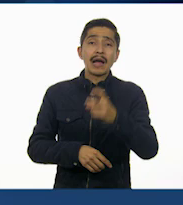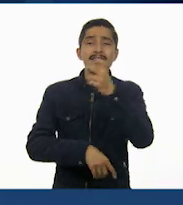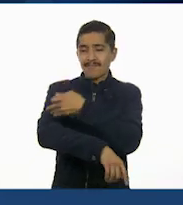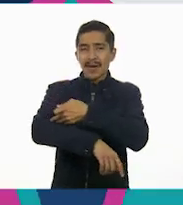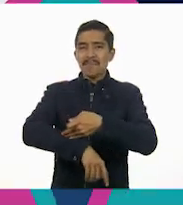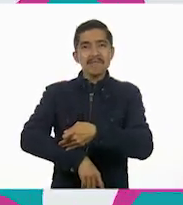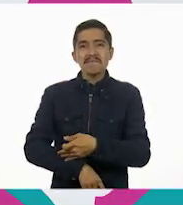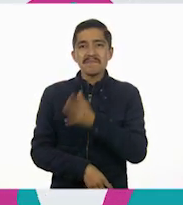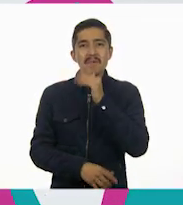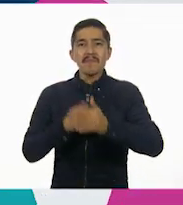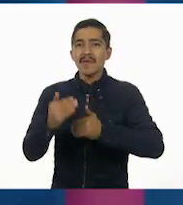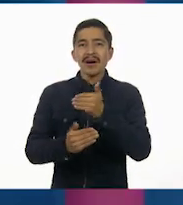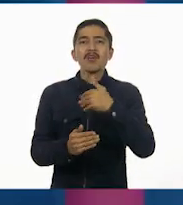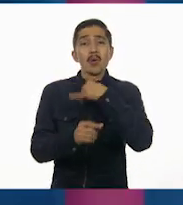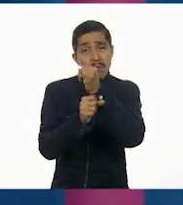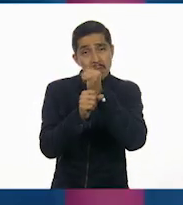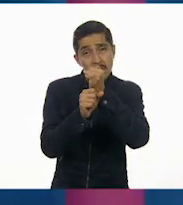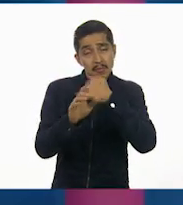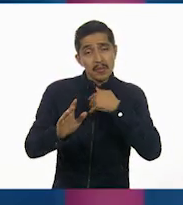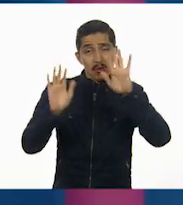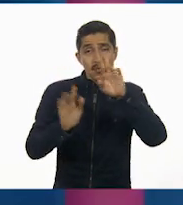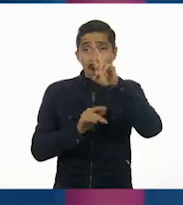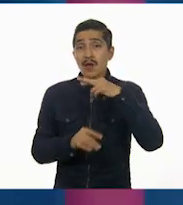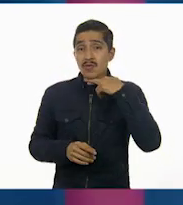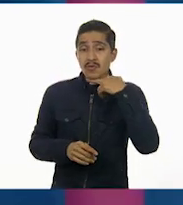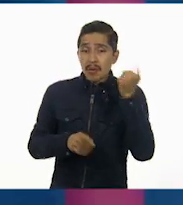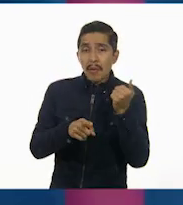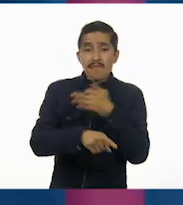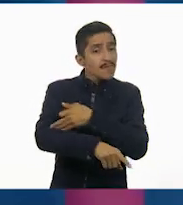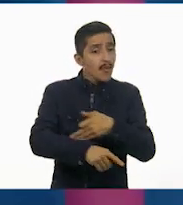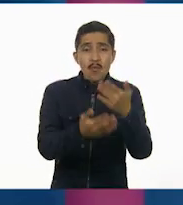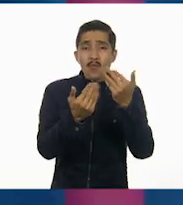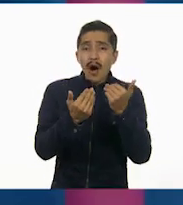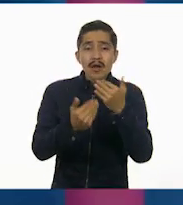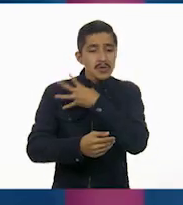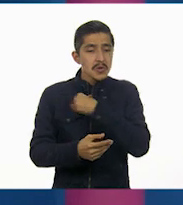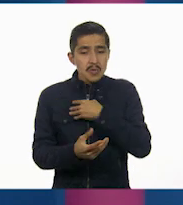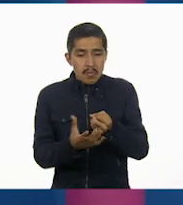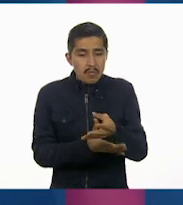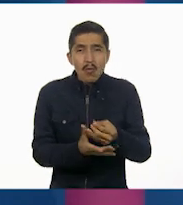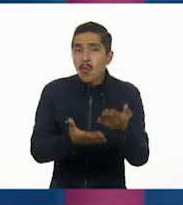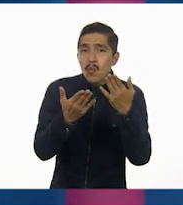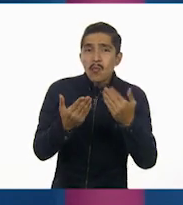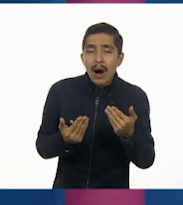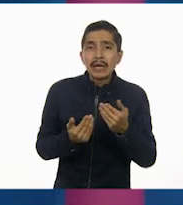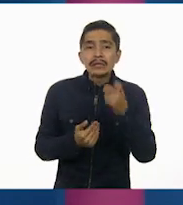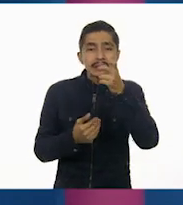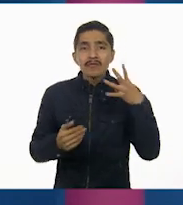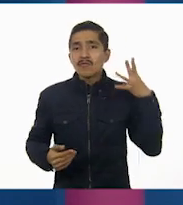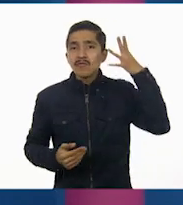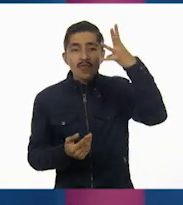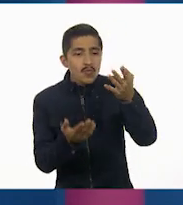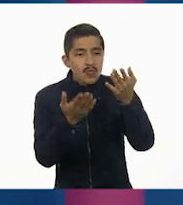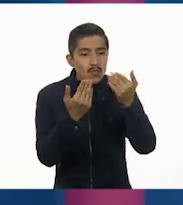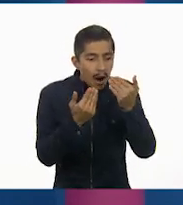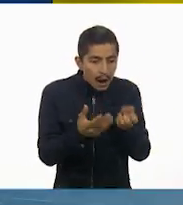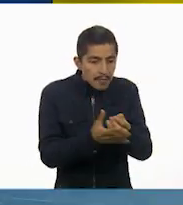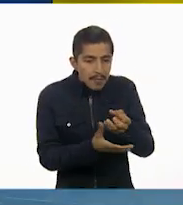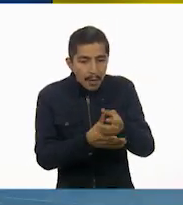familias. Yo investigué que una Roma sin familia sería una Roma sin hijos, y eso representaba un futuro sin